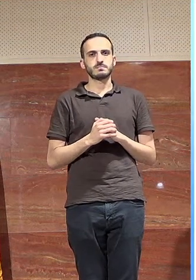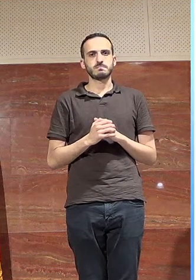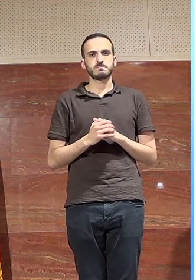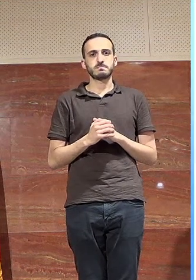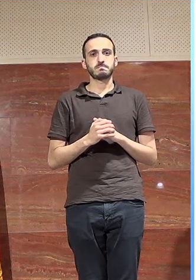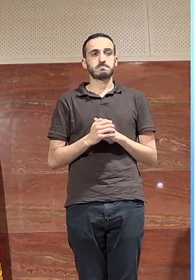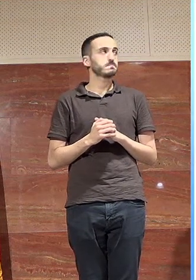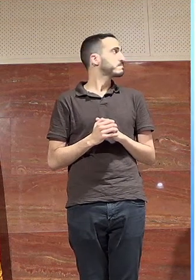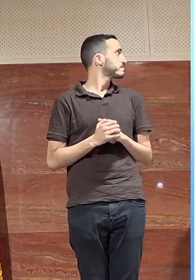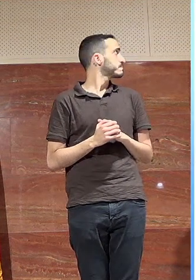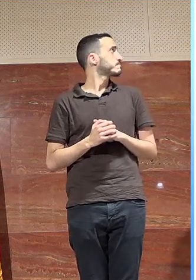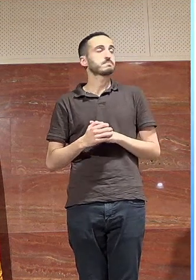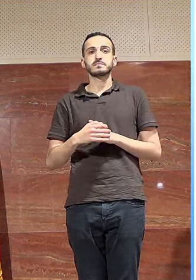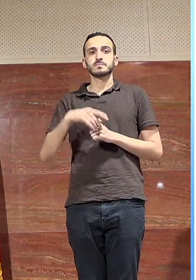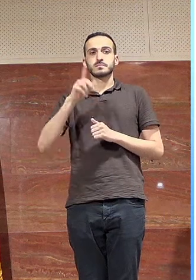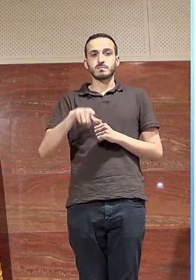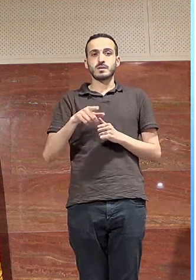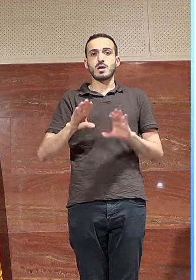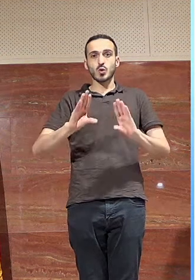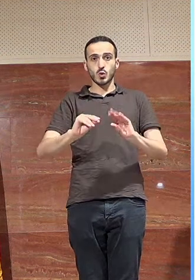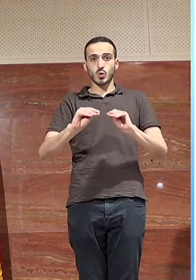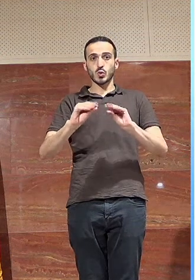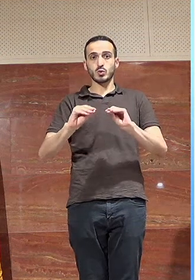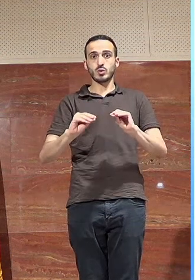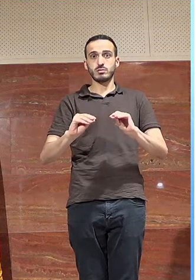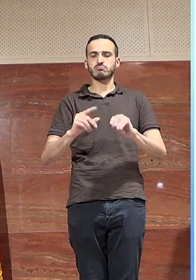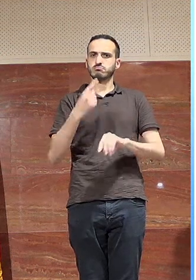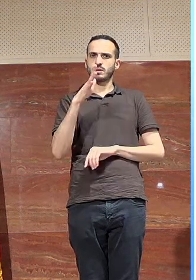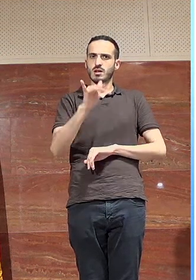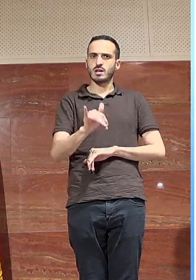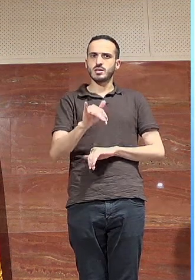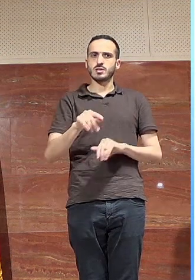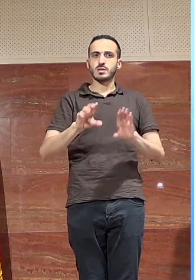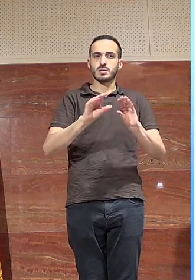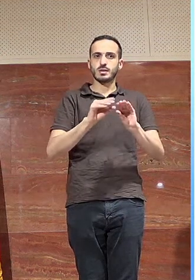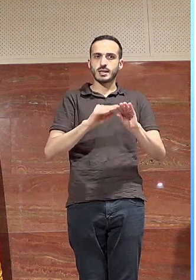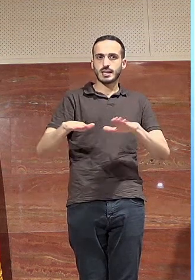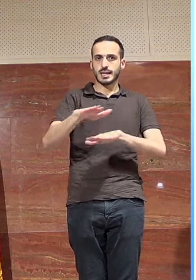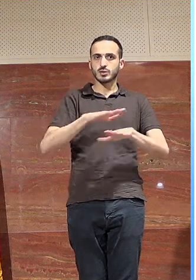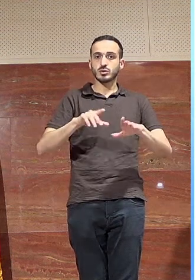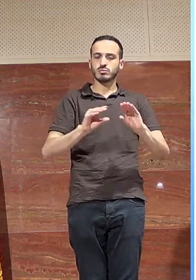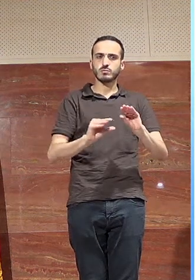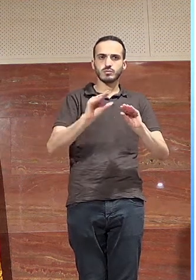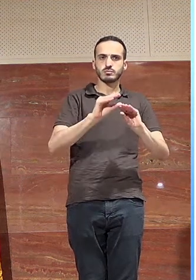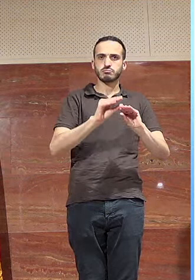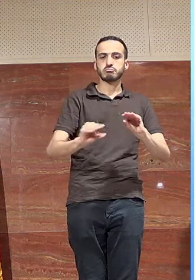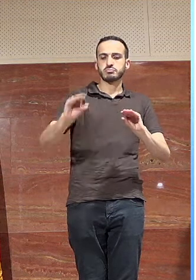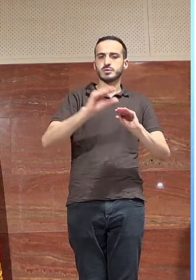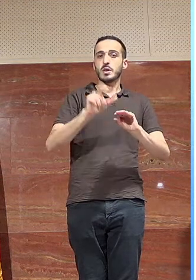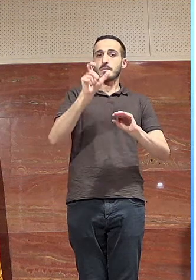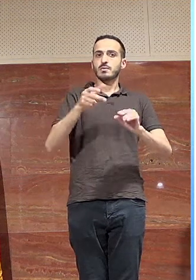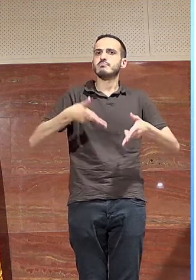Bueno, estos son cojines giratorios que consisten en dos superficies que giran una sobre otra. Una vez que la persona está sentada en el